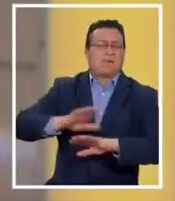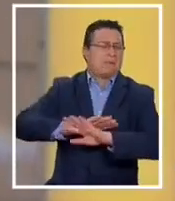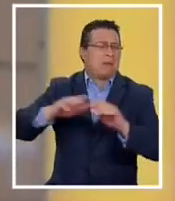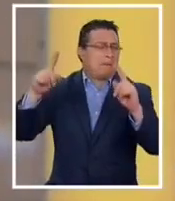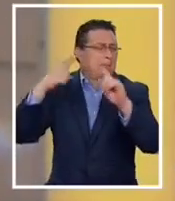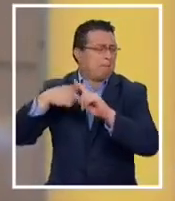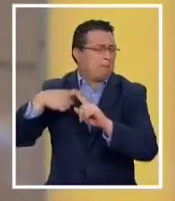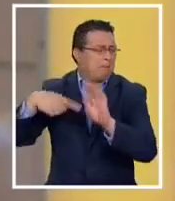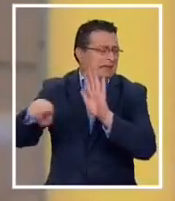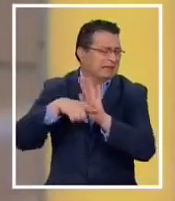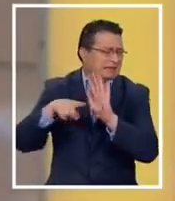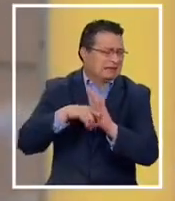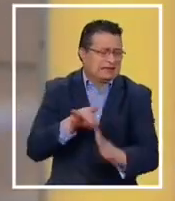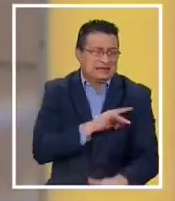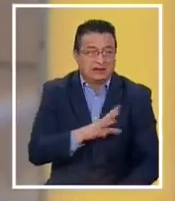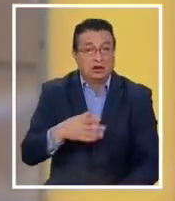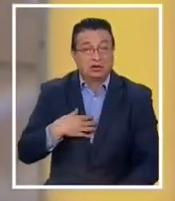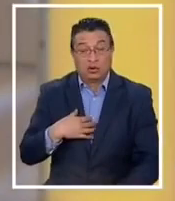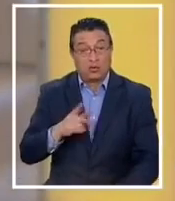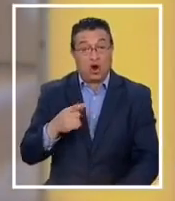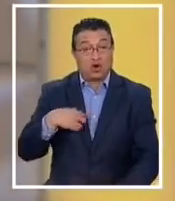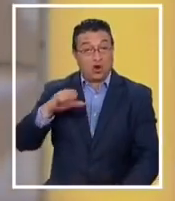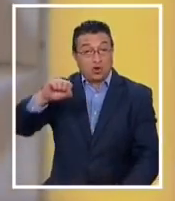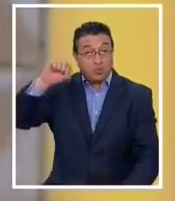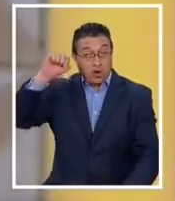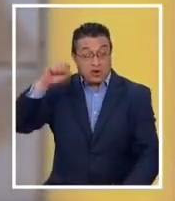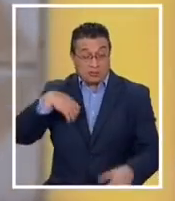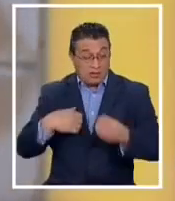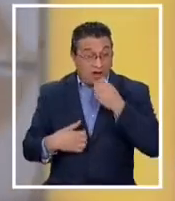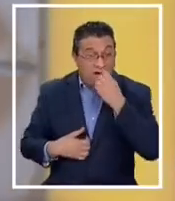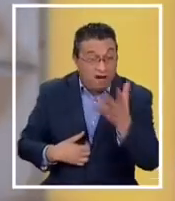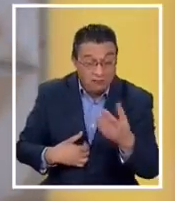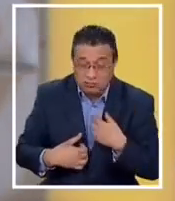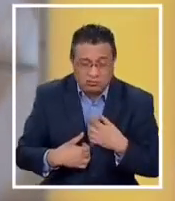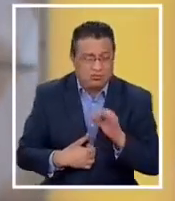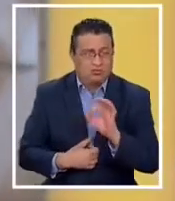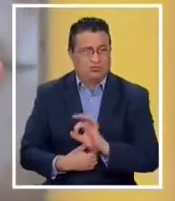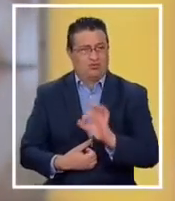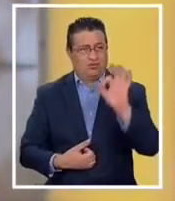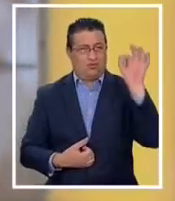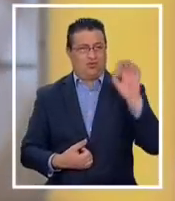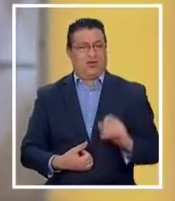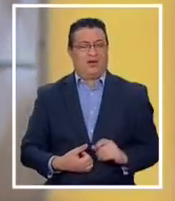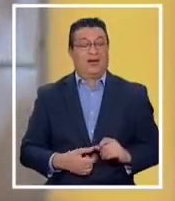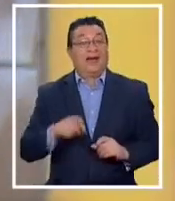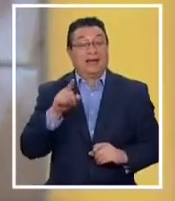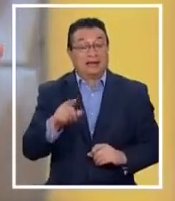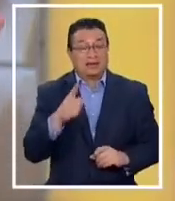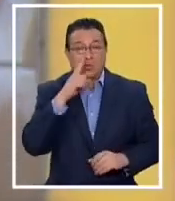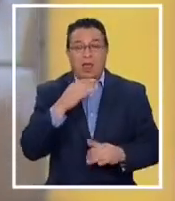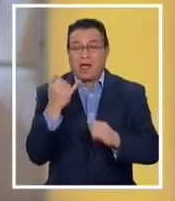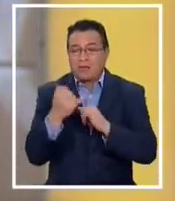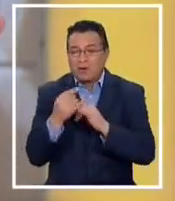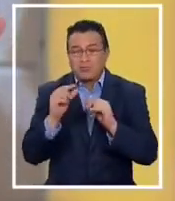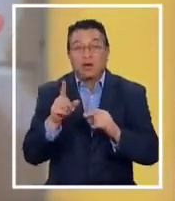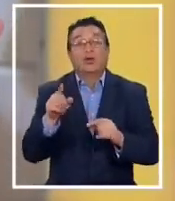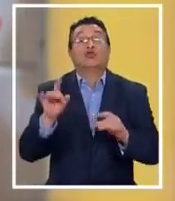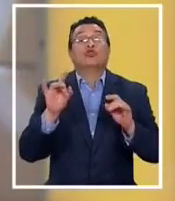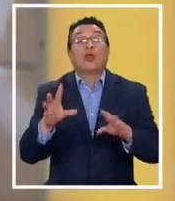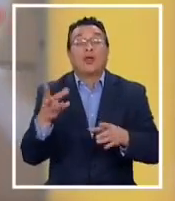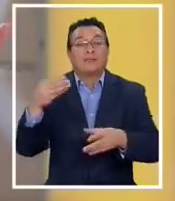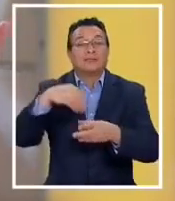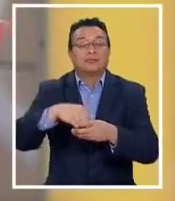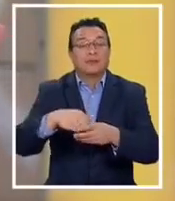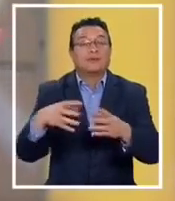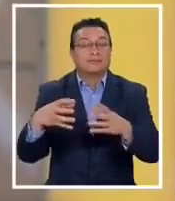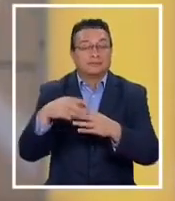chile esas son frases que de ningún comunista usted lo escuchado en el último tiempo esas frases que no son amistosas han estado alojados el